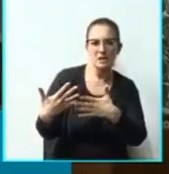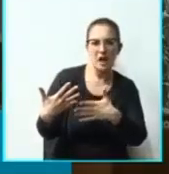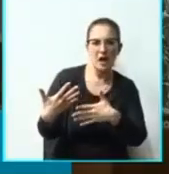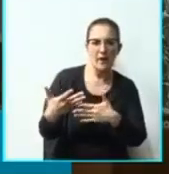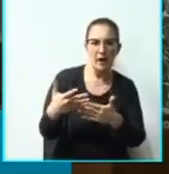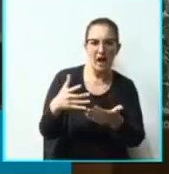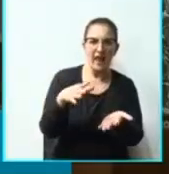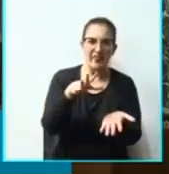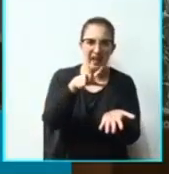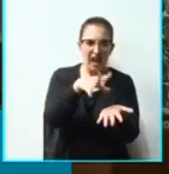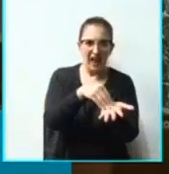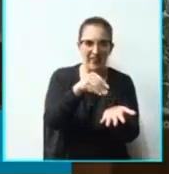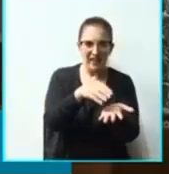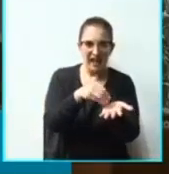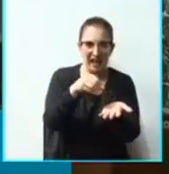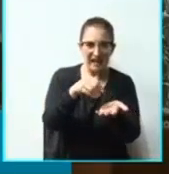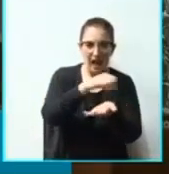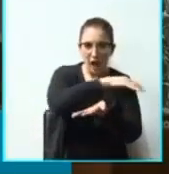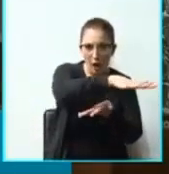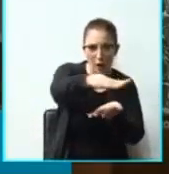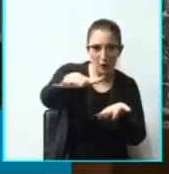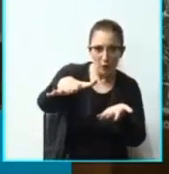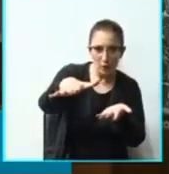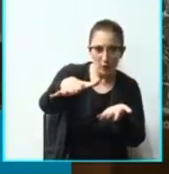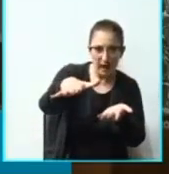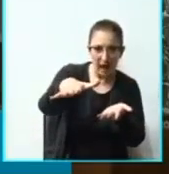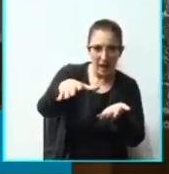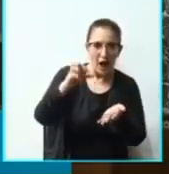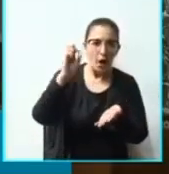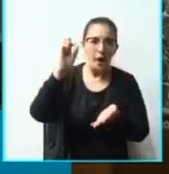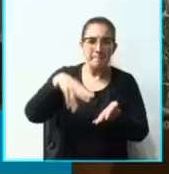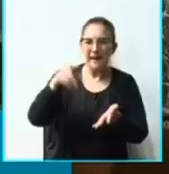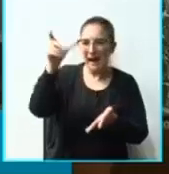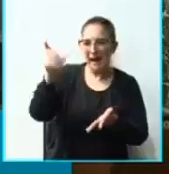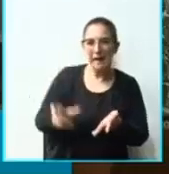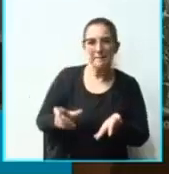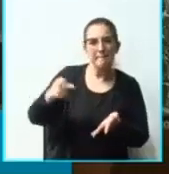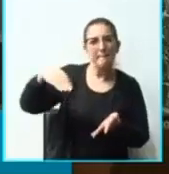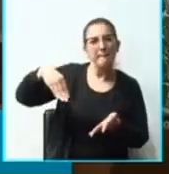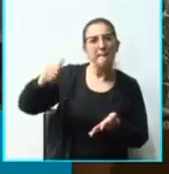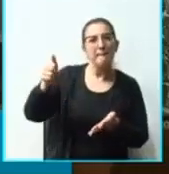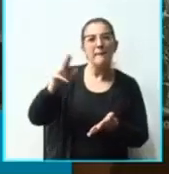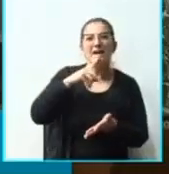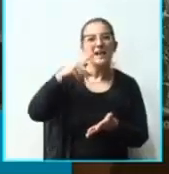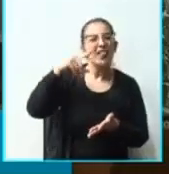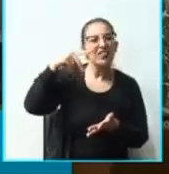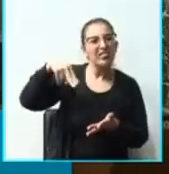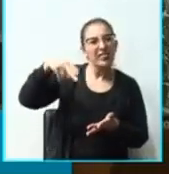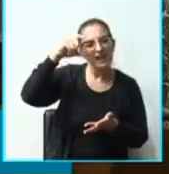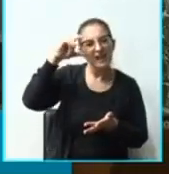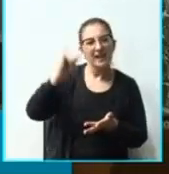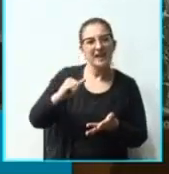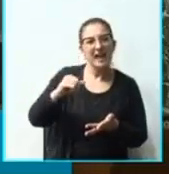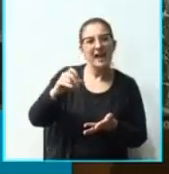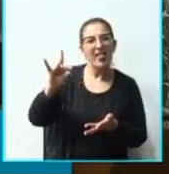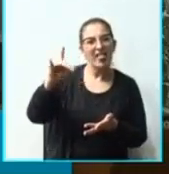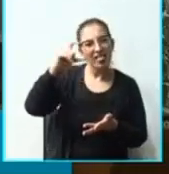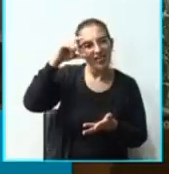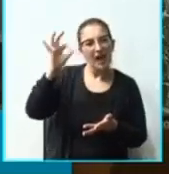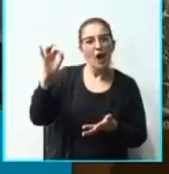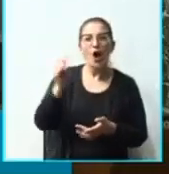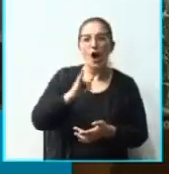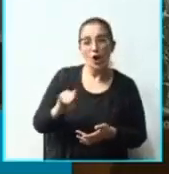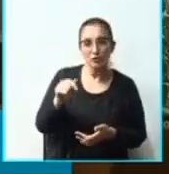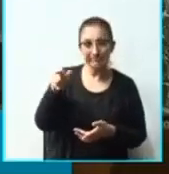de la propiedad de la tierra rural bajo el plan de Martínez de Hoz, el propio Martínez de Hoz era nieto